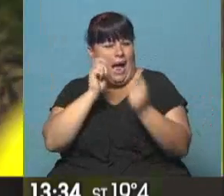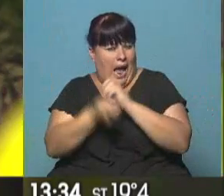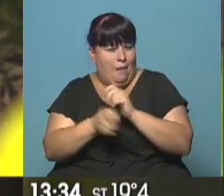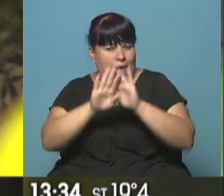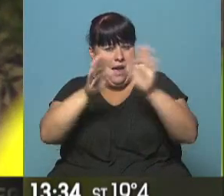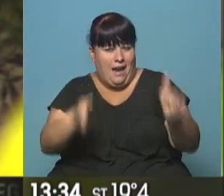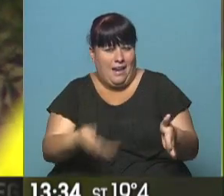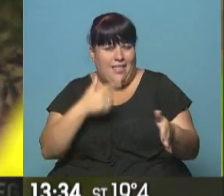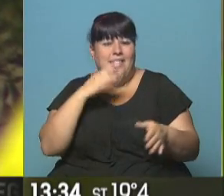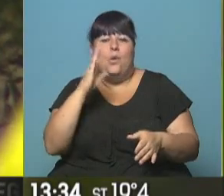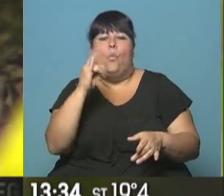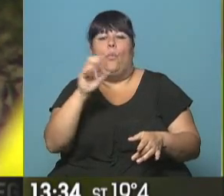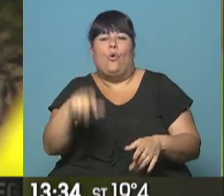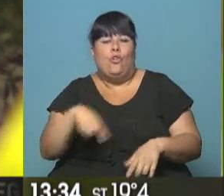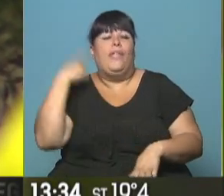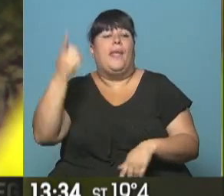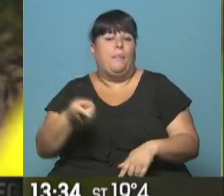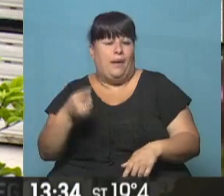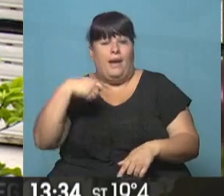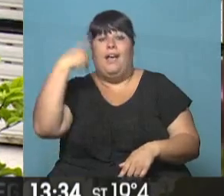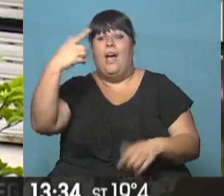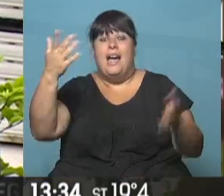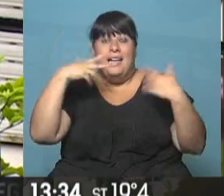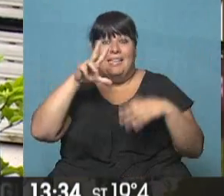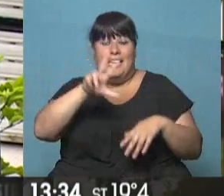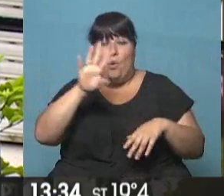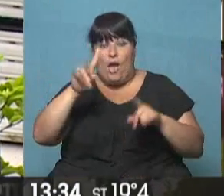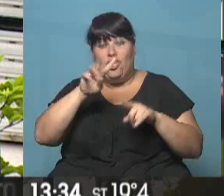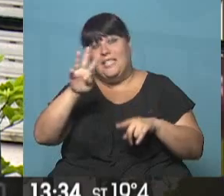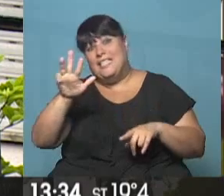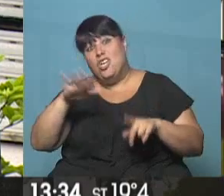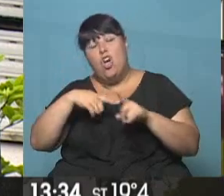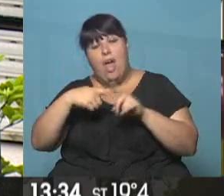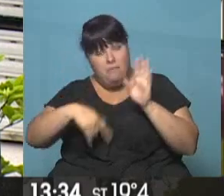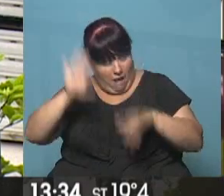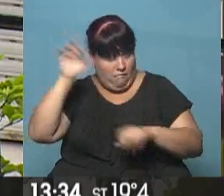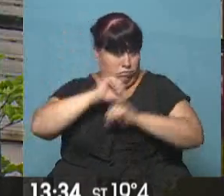buzón, como le llaman, y va a saltar dentro cuando haga más de 34, 35 grados.